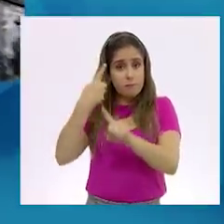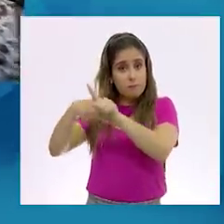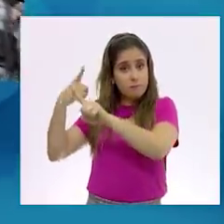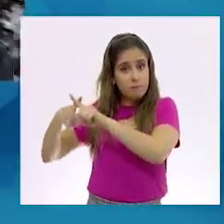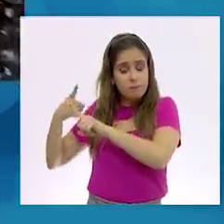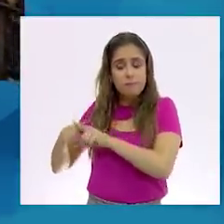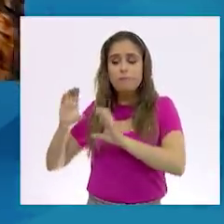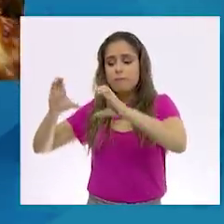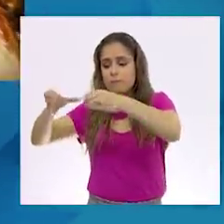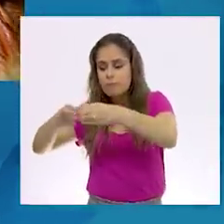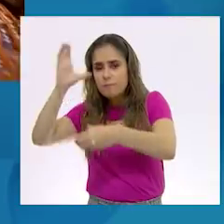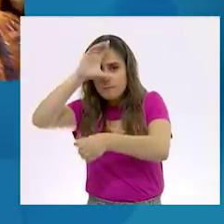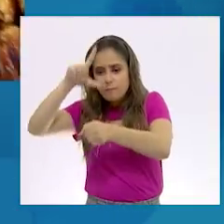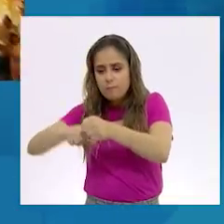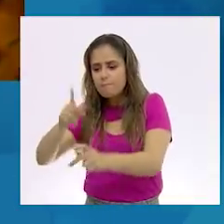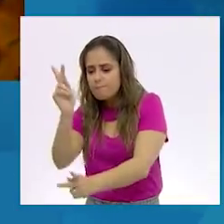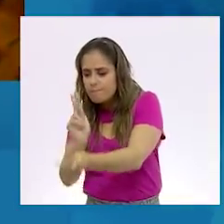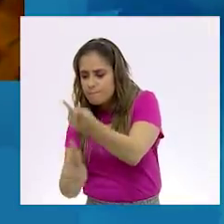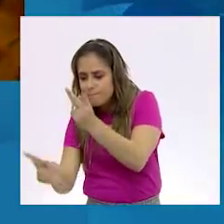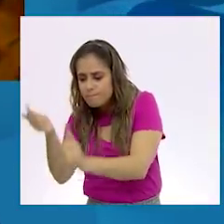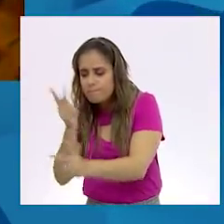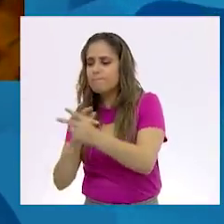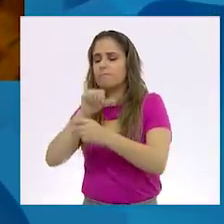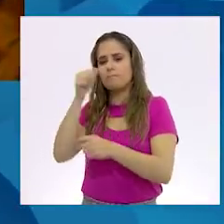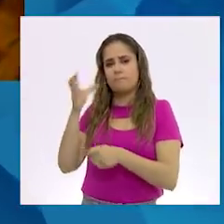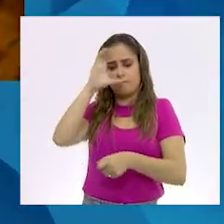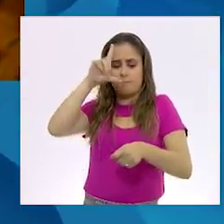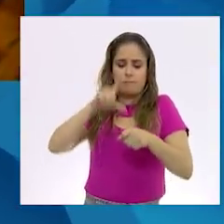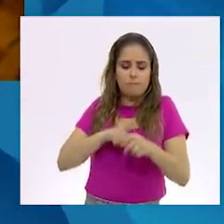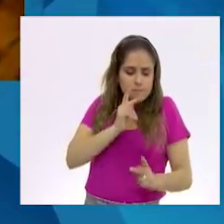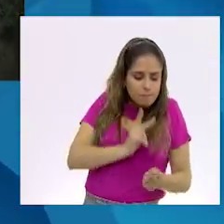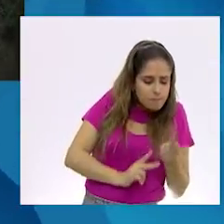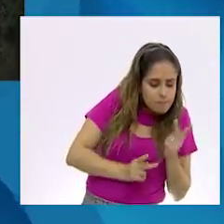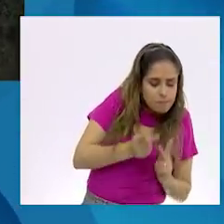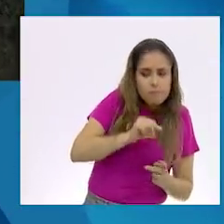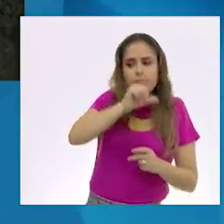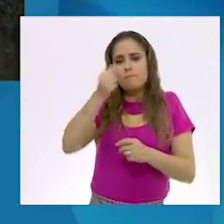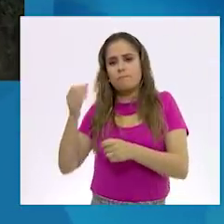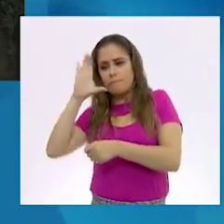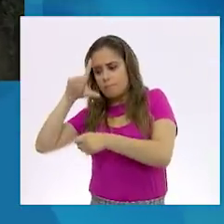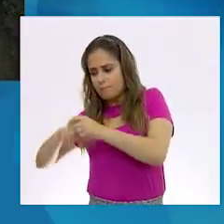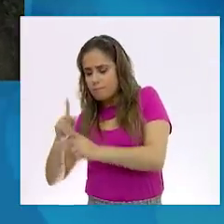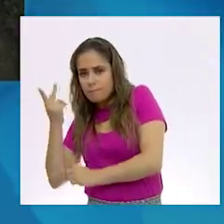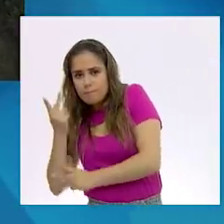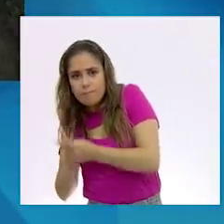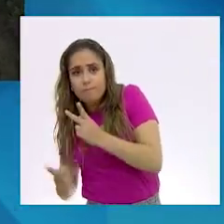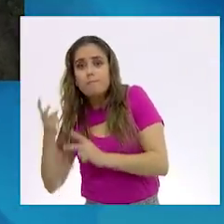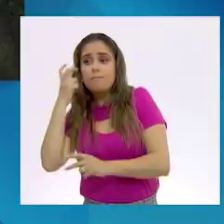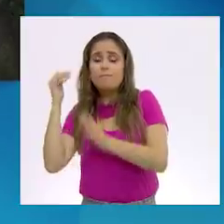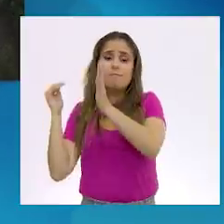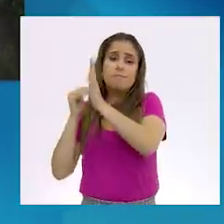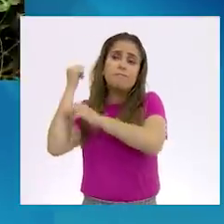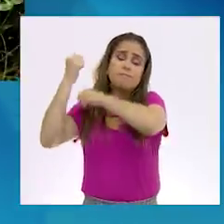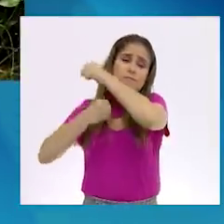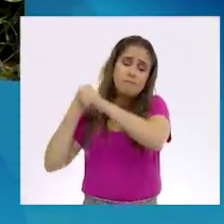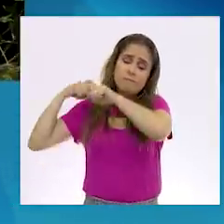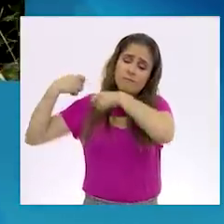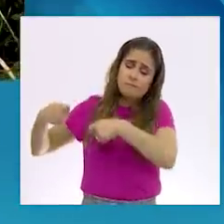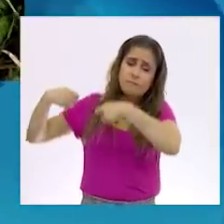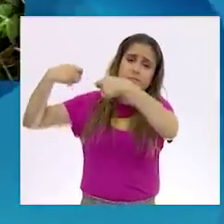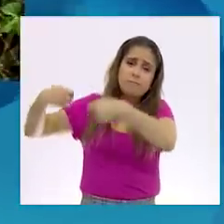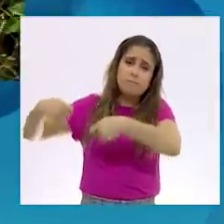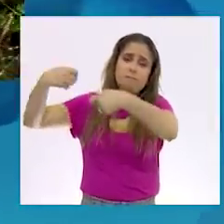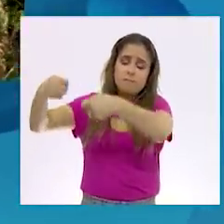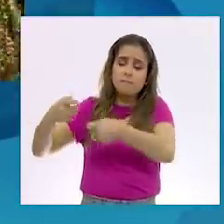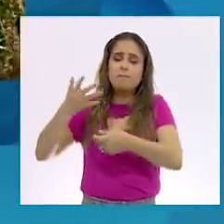Los alimentos que hoy tenemos sobre nuestra mesa provienen en gran medida de este proceso ocurrido durante miles de años, mediante